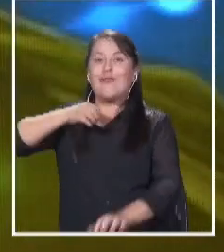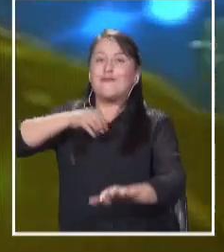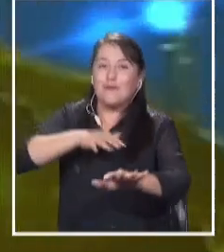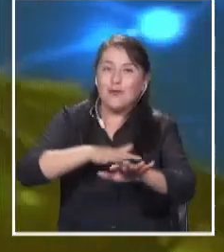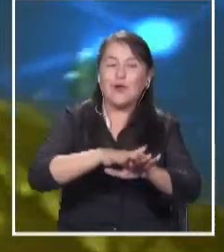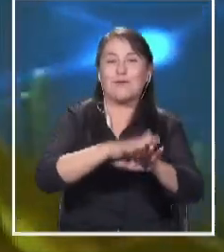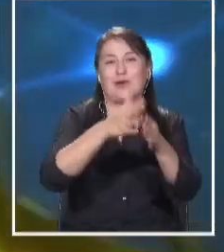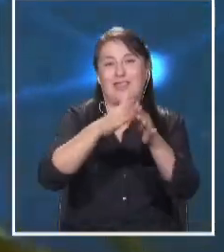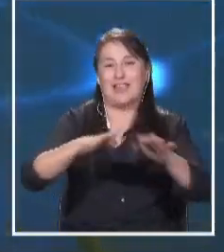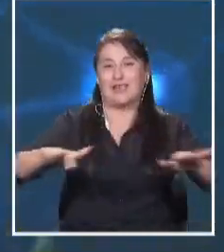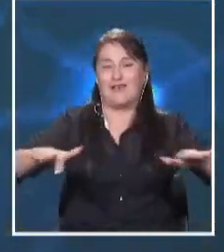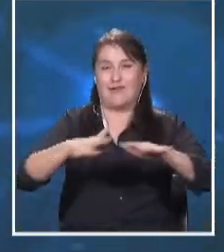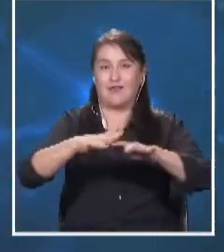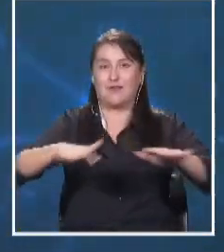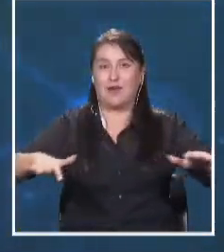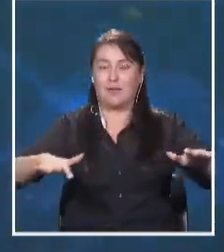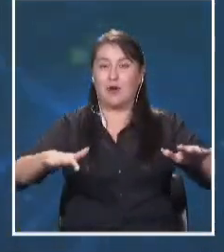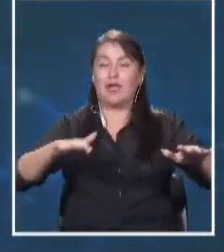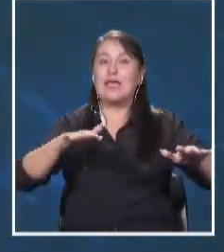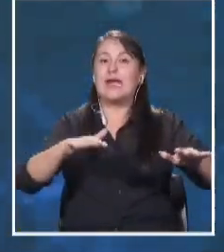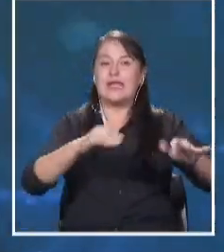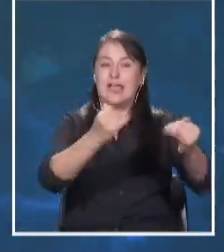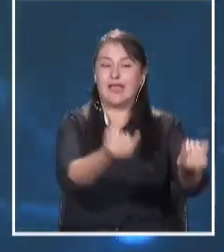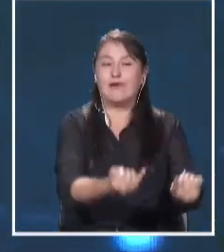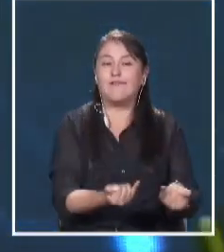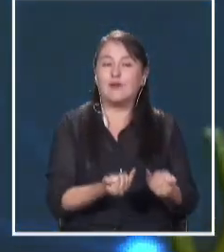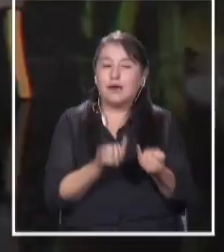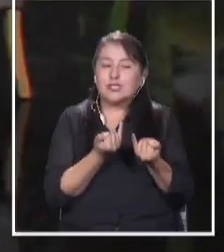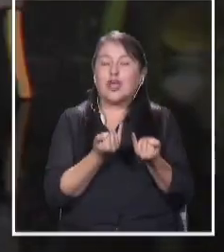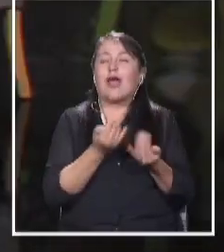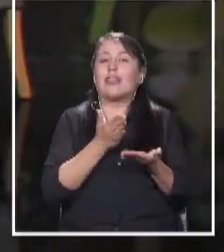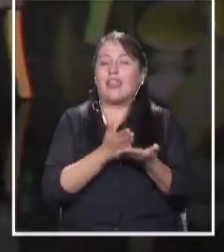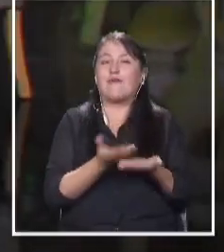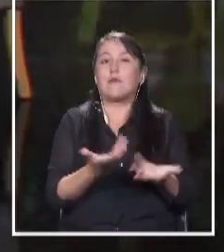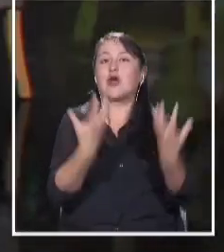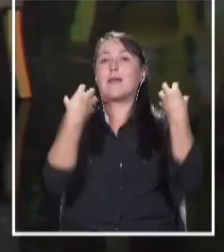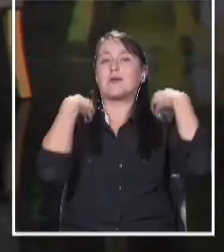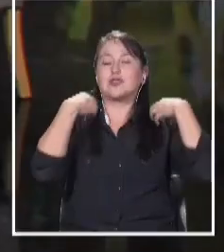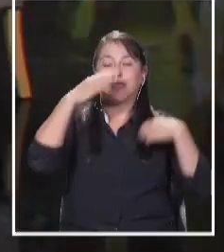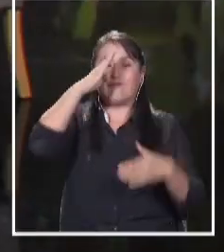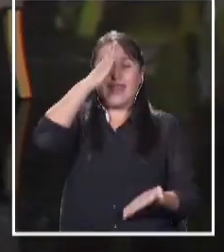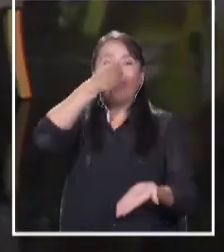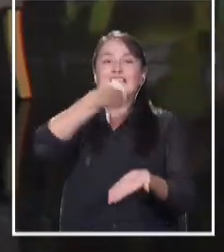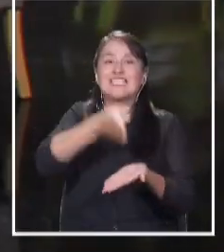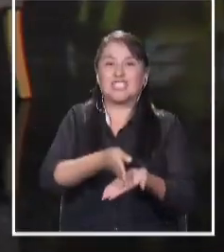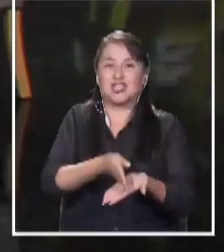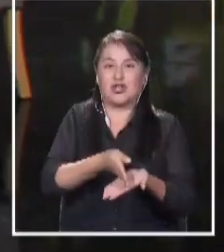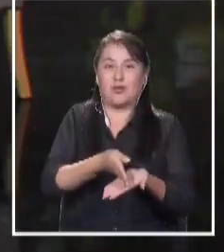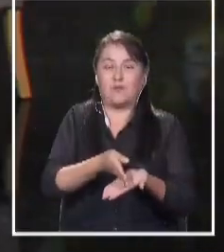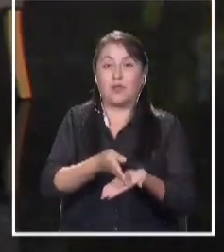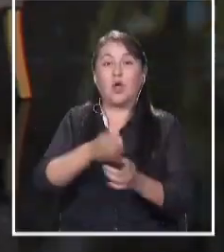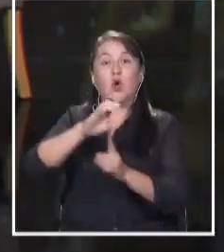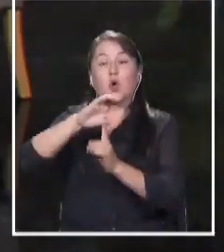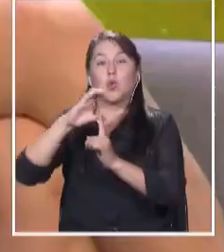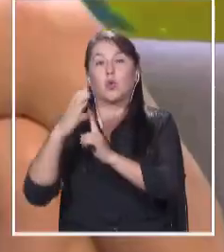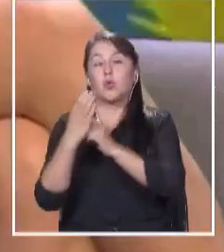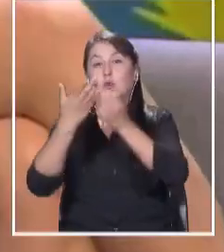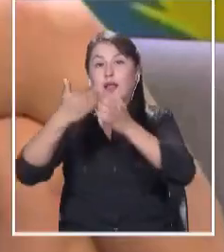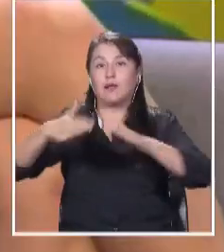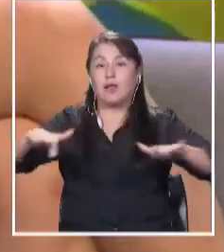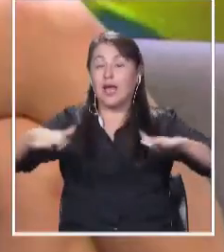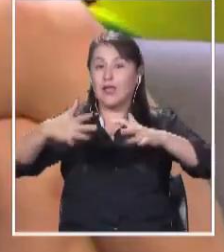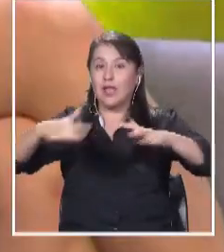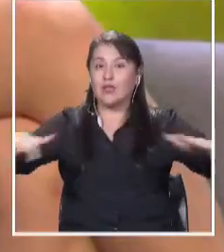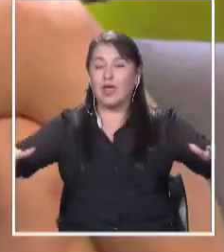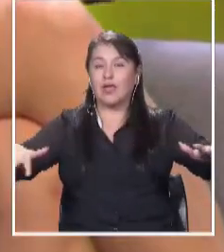Y usamos esa información para tomar decisiones responsables. Entonces, a mí me pasa mucho que cuando hablamos de cultura oceánica y históricamente se ha